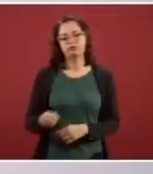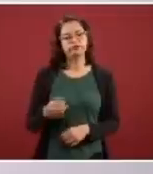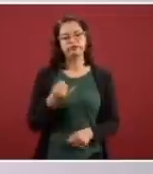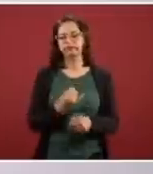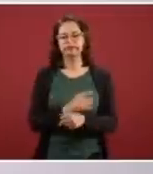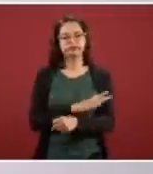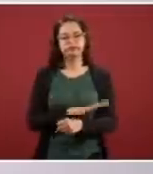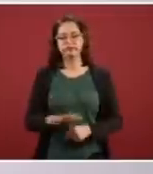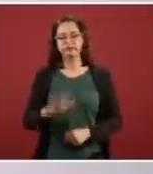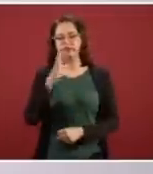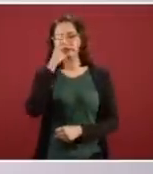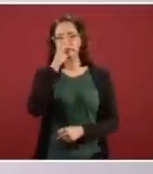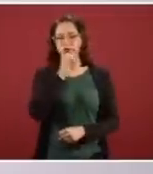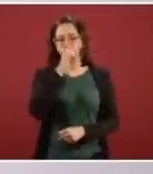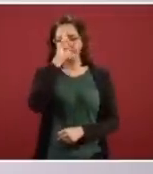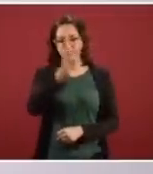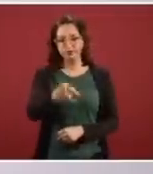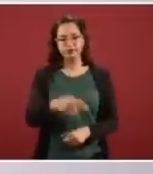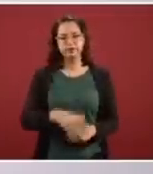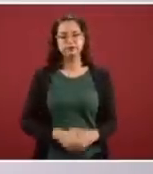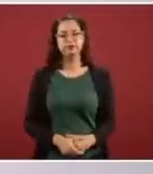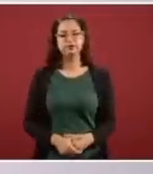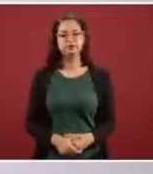es decir, que